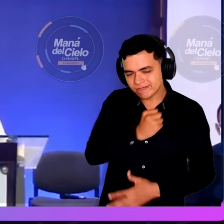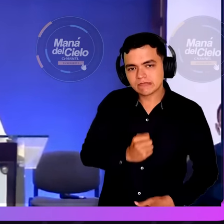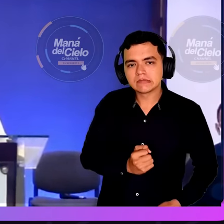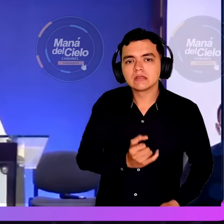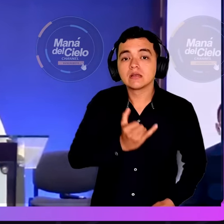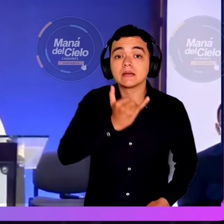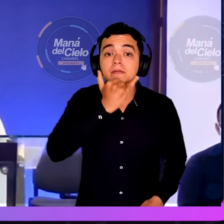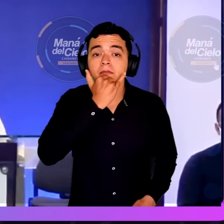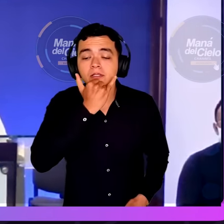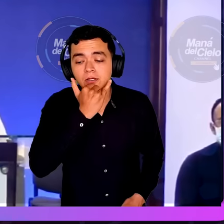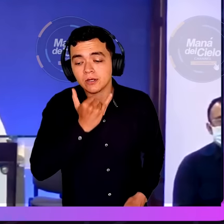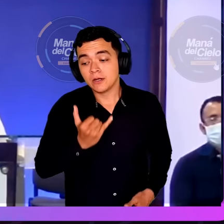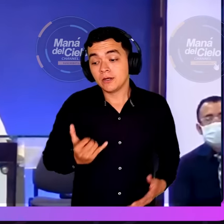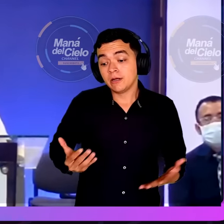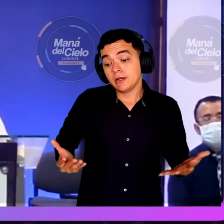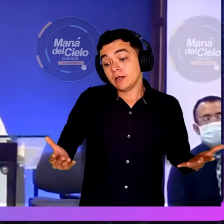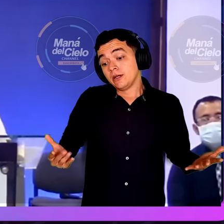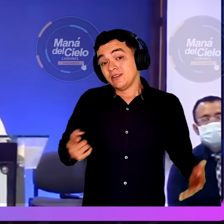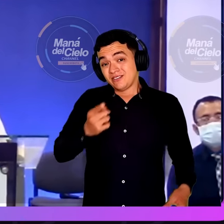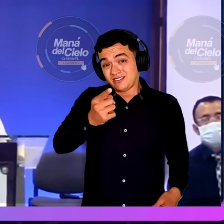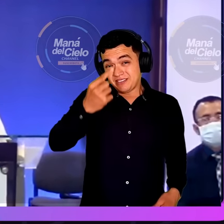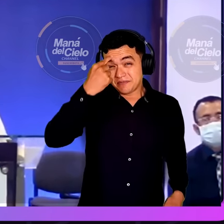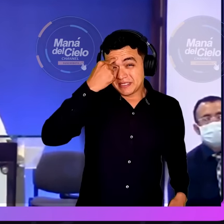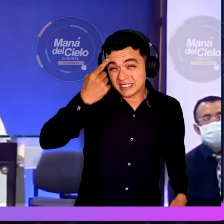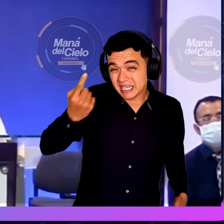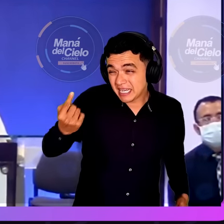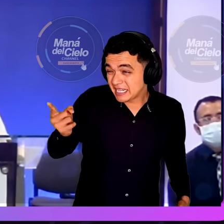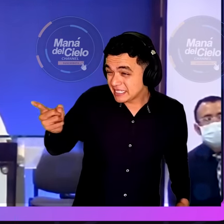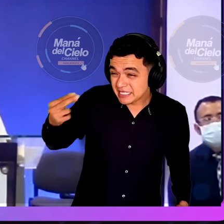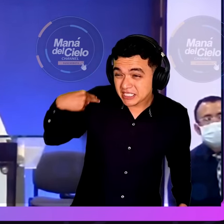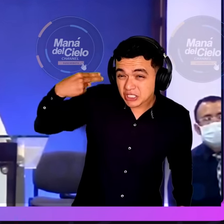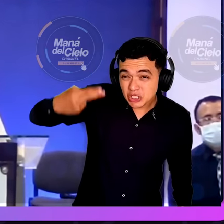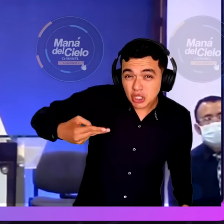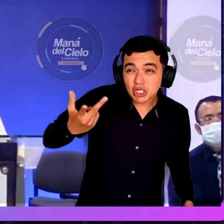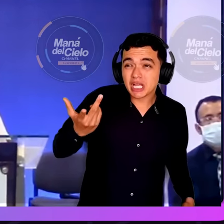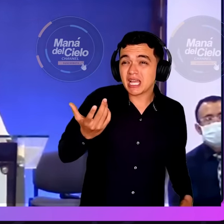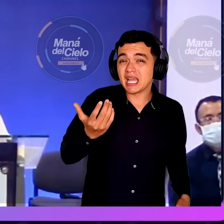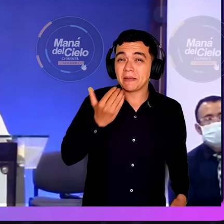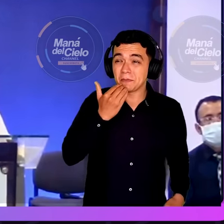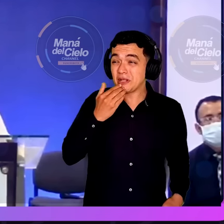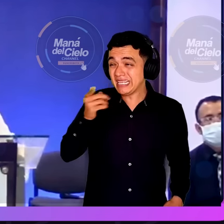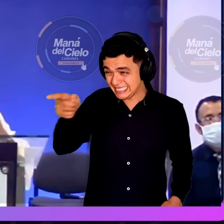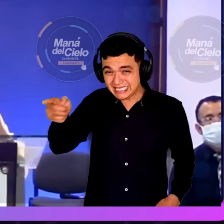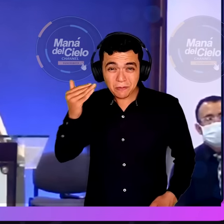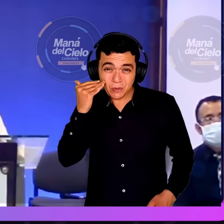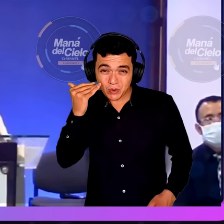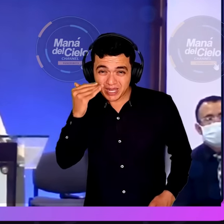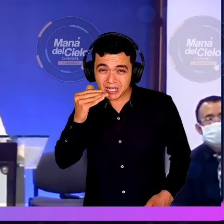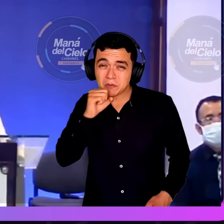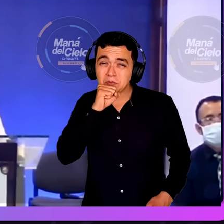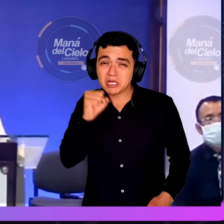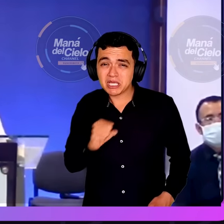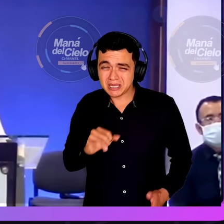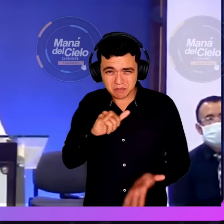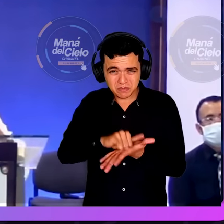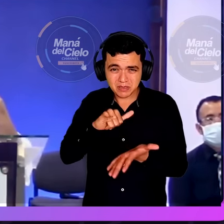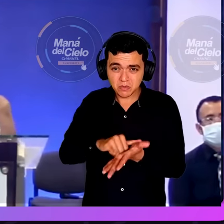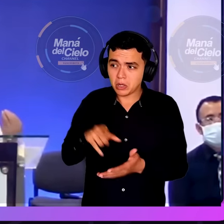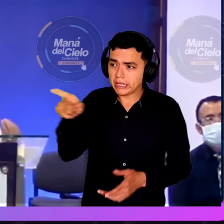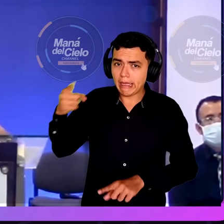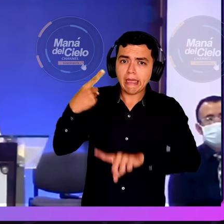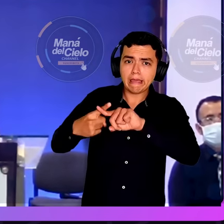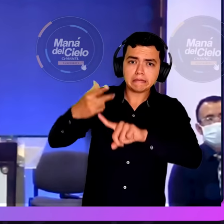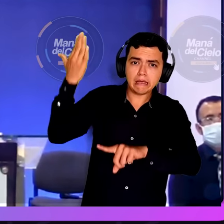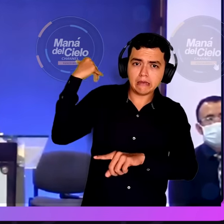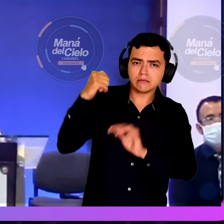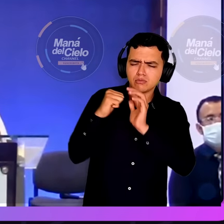lo que no nos construye nos destruye, y lo que no nos destruye nos construye. Cuando uno escuche ese tipo de historias de